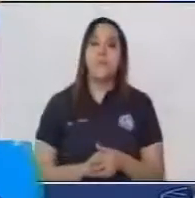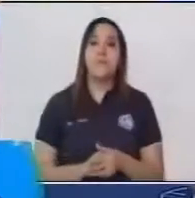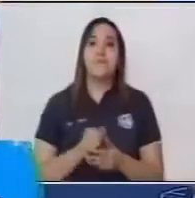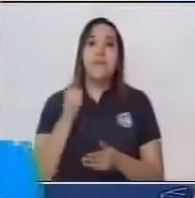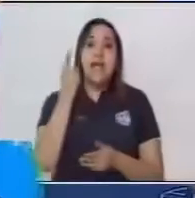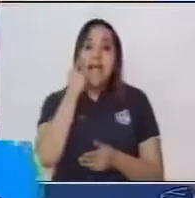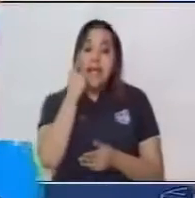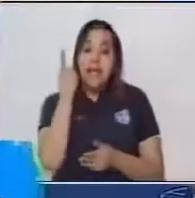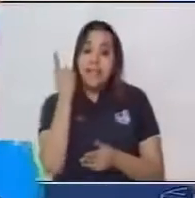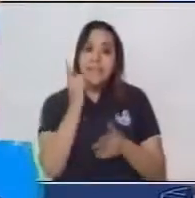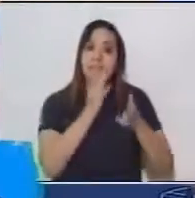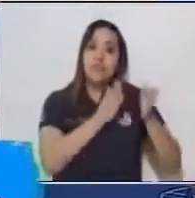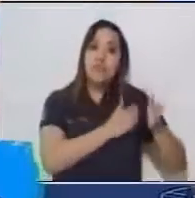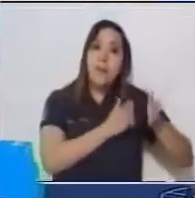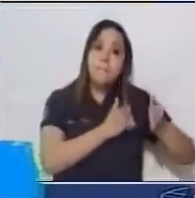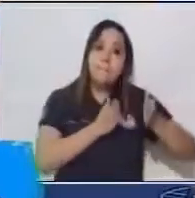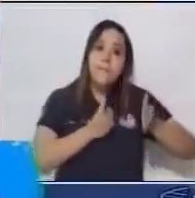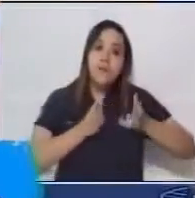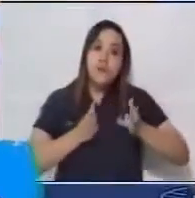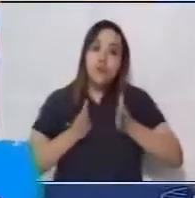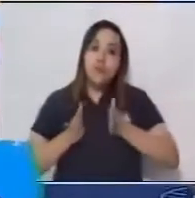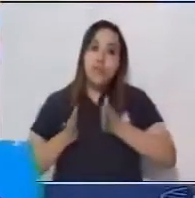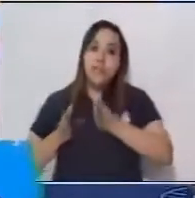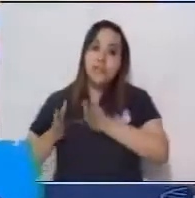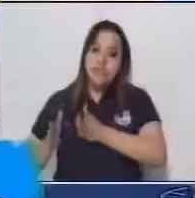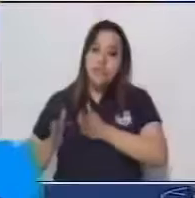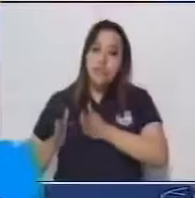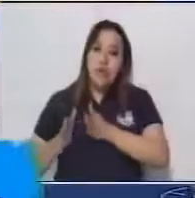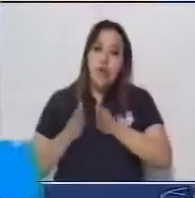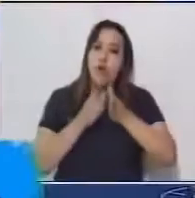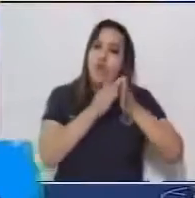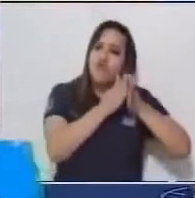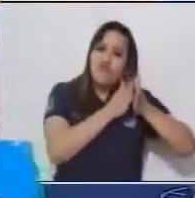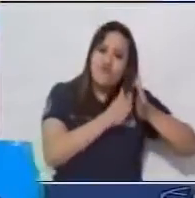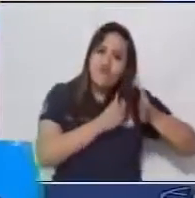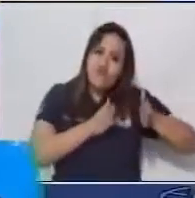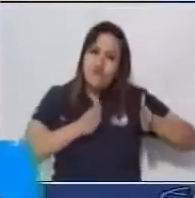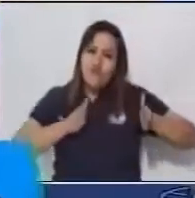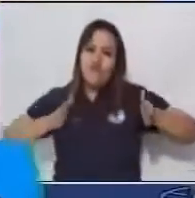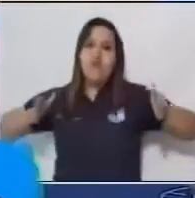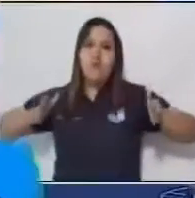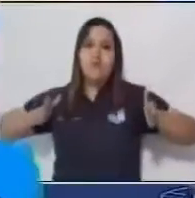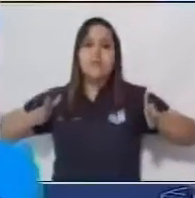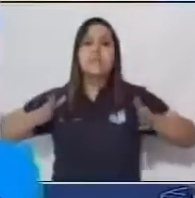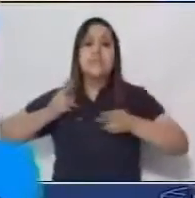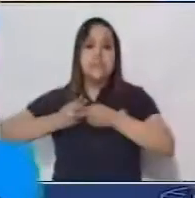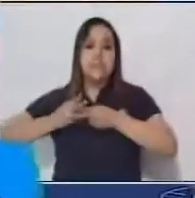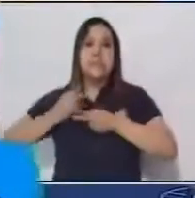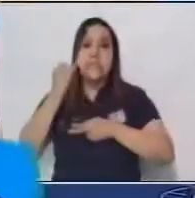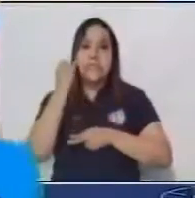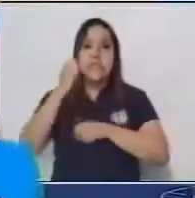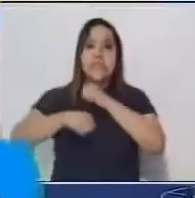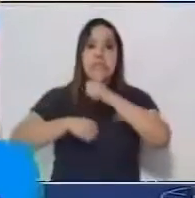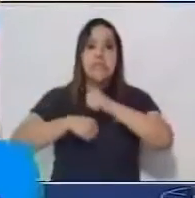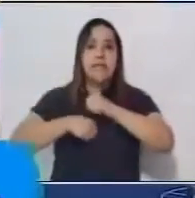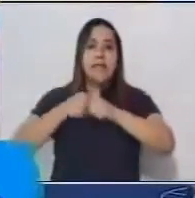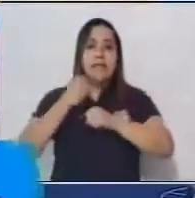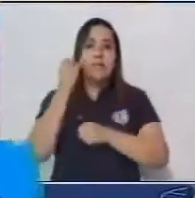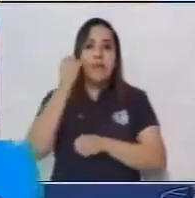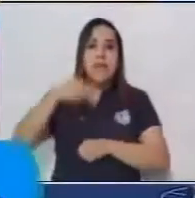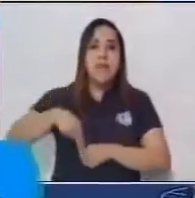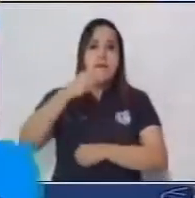Esta es una progresión o una sucesión infinita, porque hay infinita cantidad de números